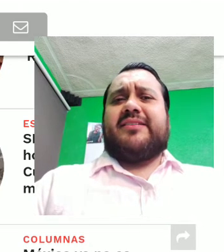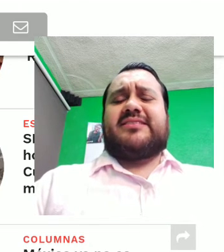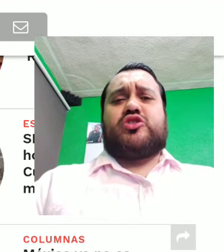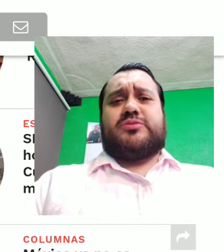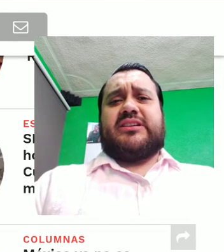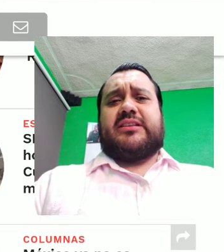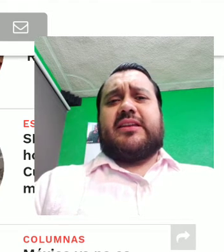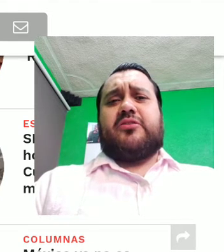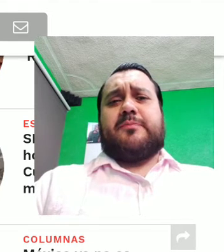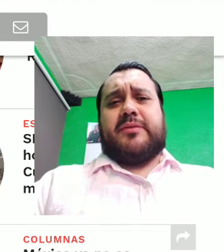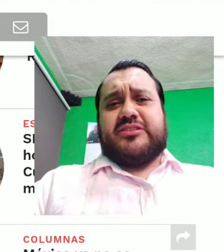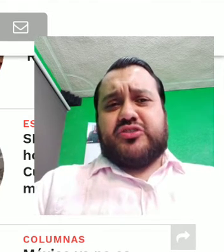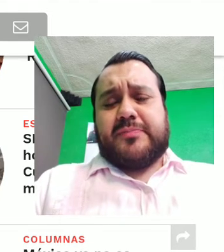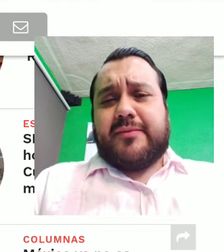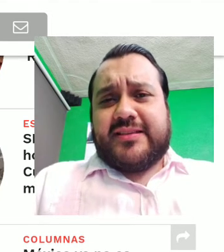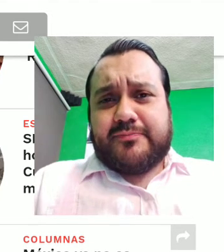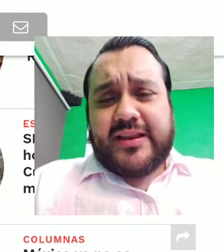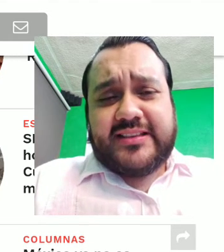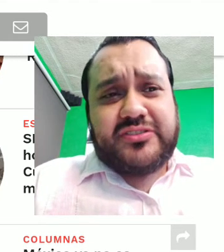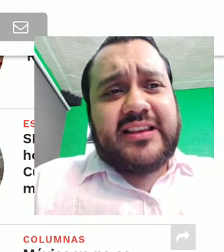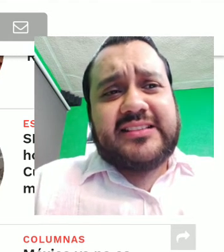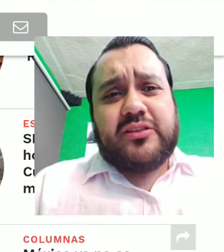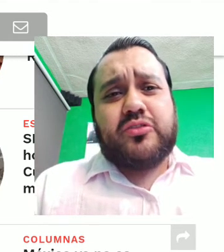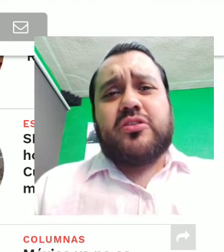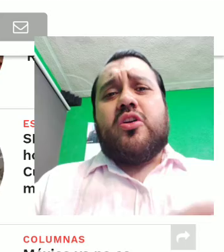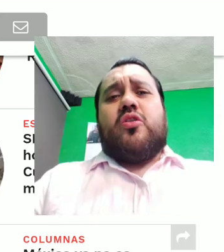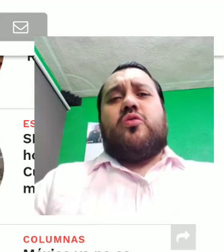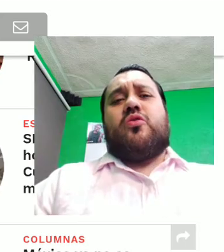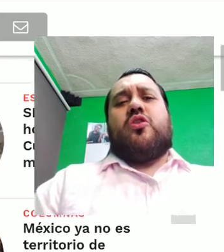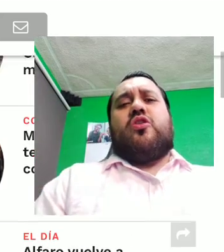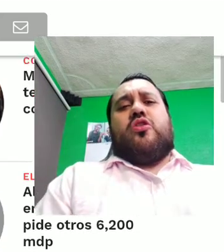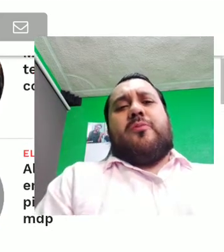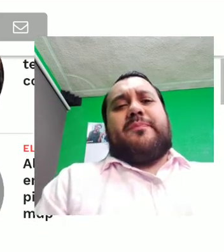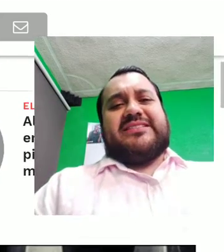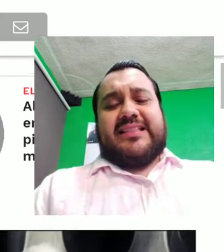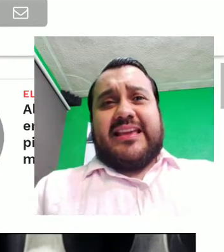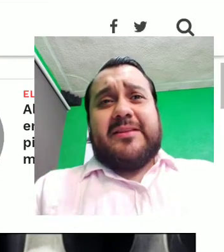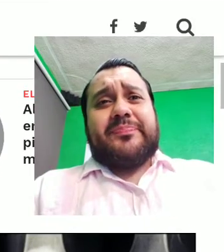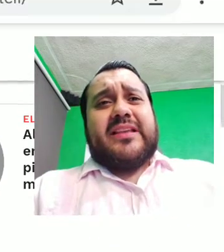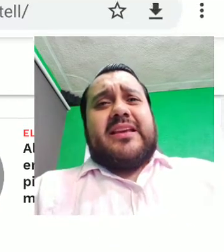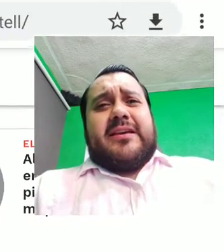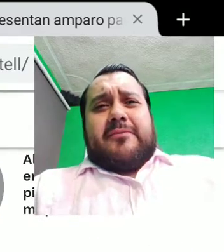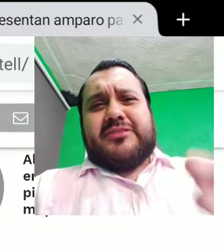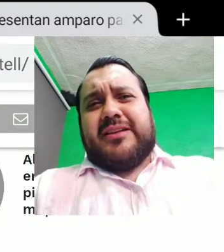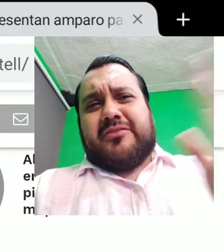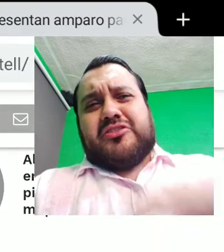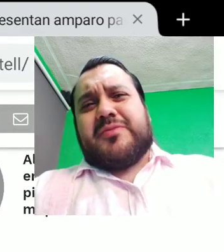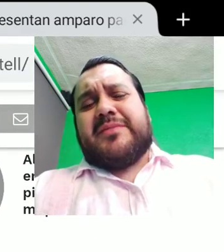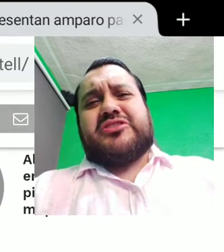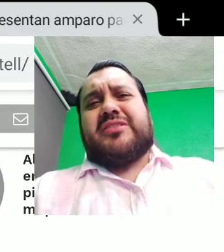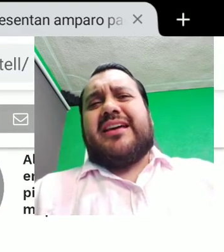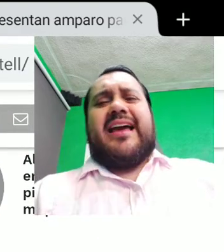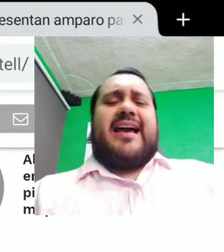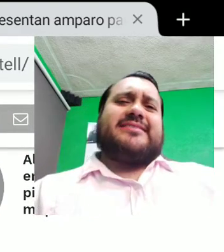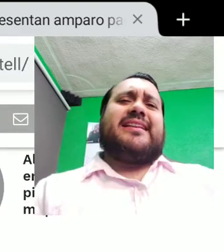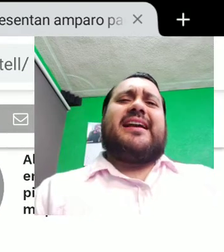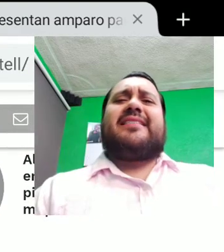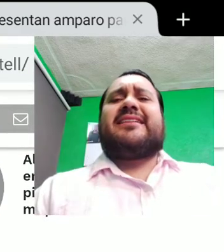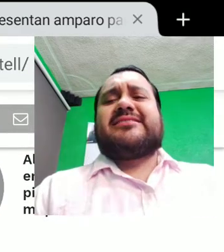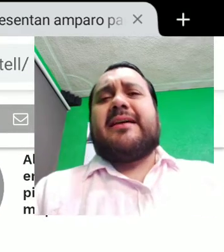que encabeza el subsecretario de prevención y planeación de la salud hugo lópez gatell pues bueno nos va a mencionar